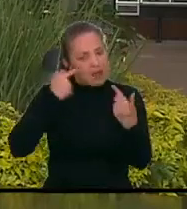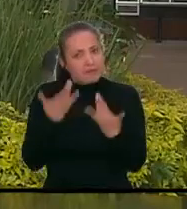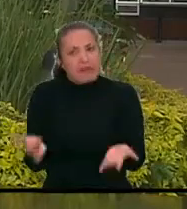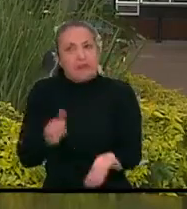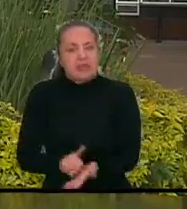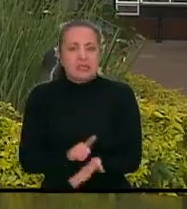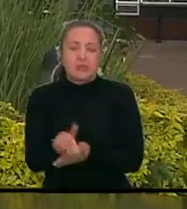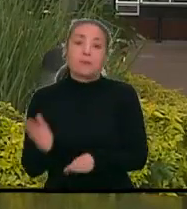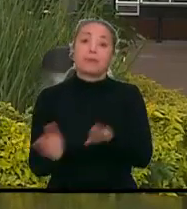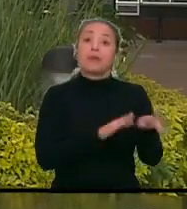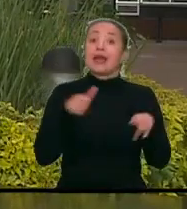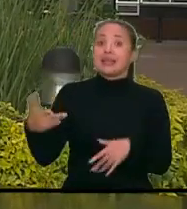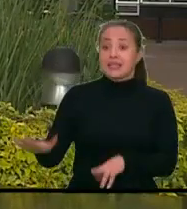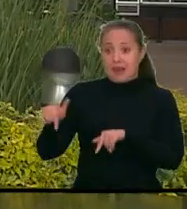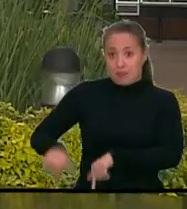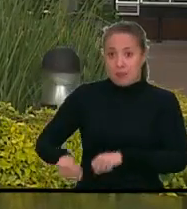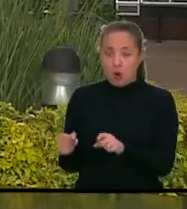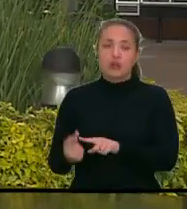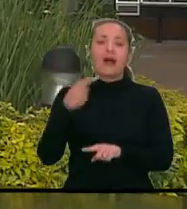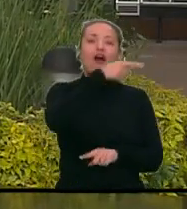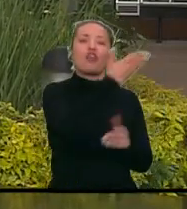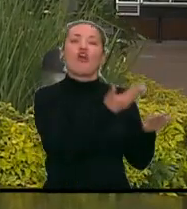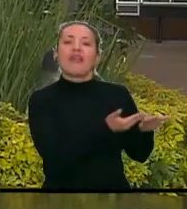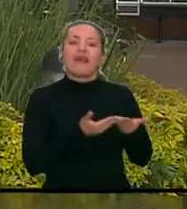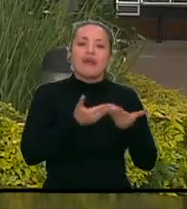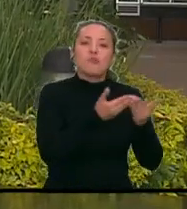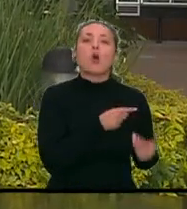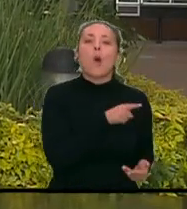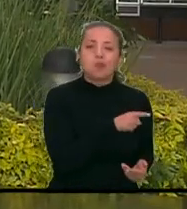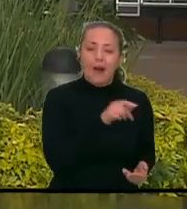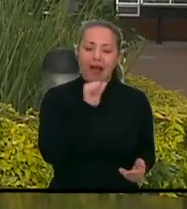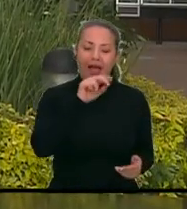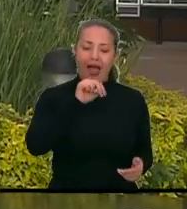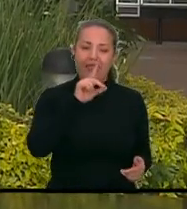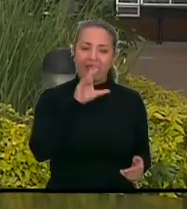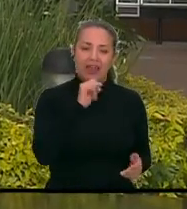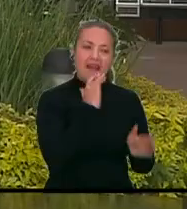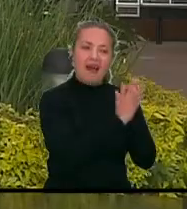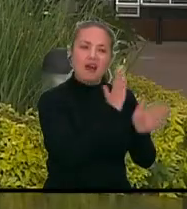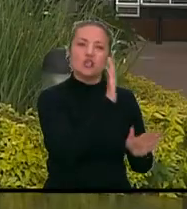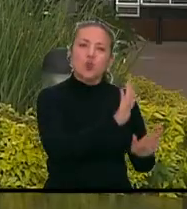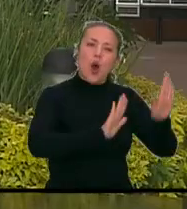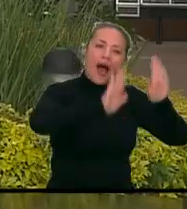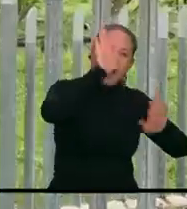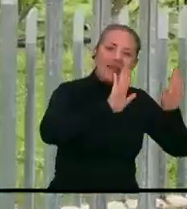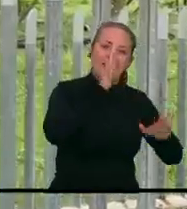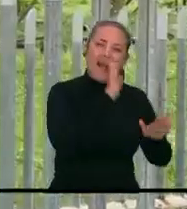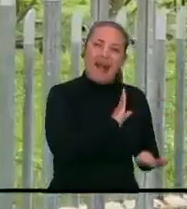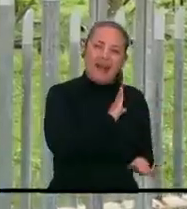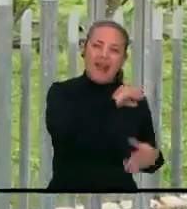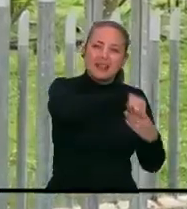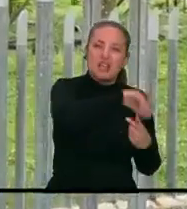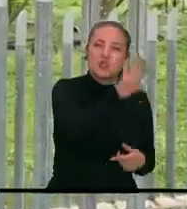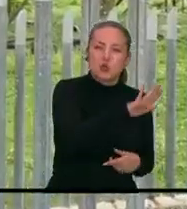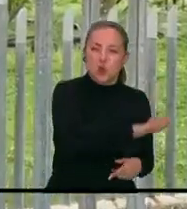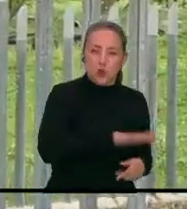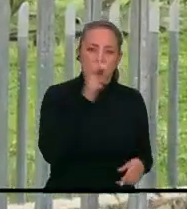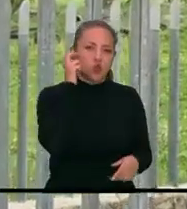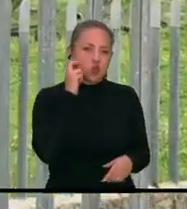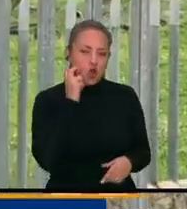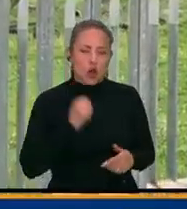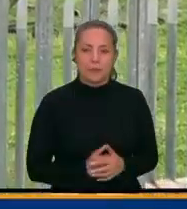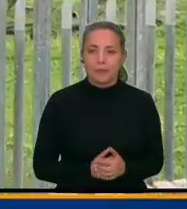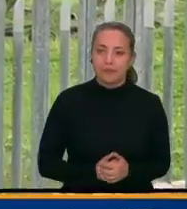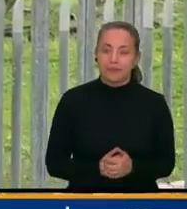nos trasladamos a quibdó Andrea estrella también ha hablado con candidatos a la alcaldía en la capital chocoana en el recorrido que